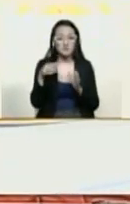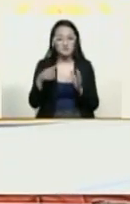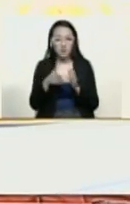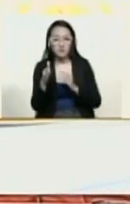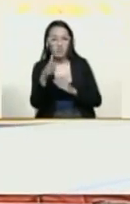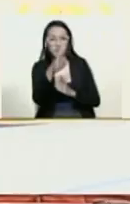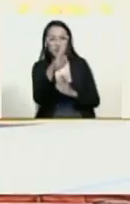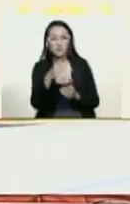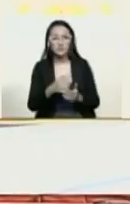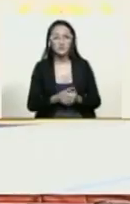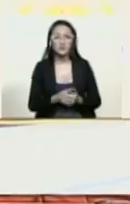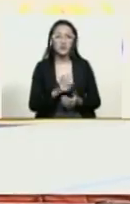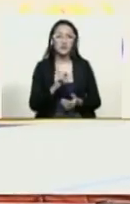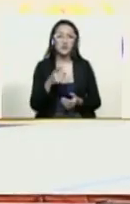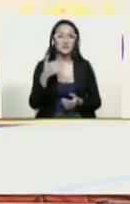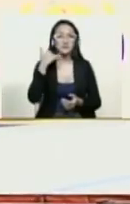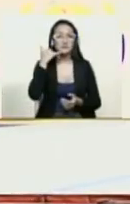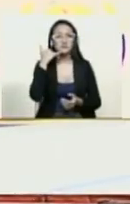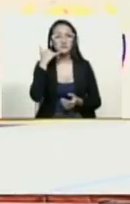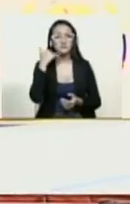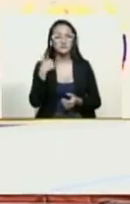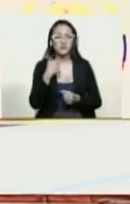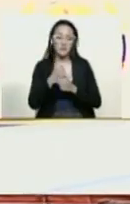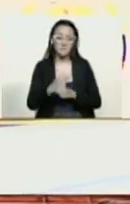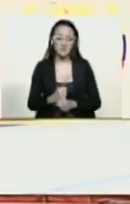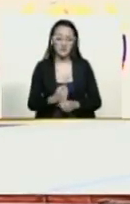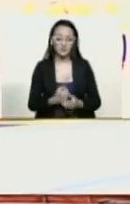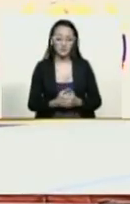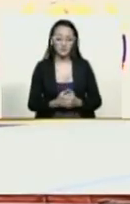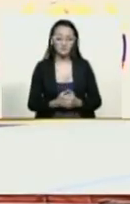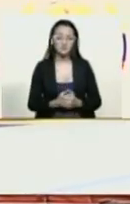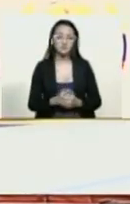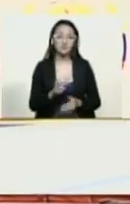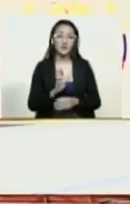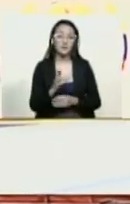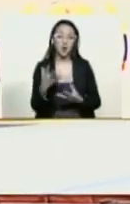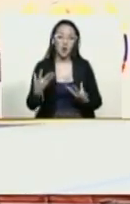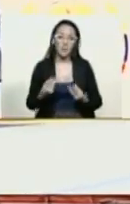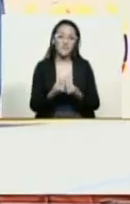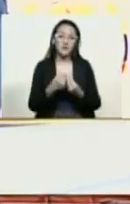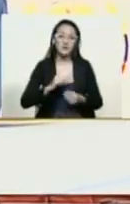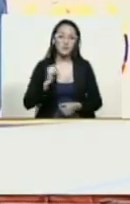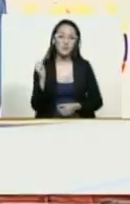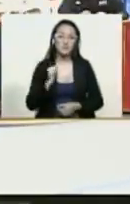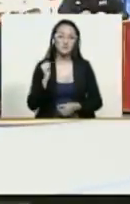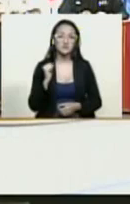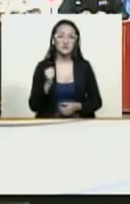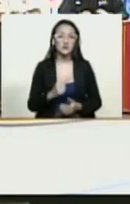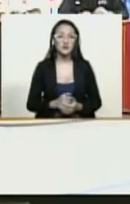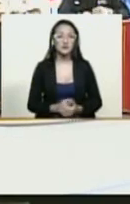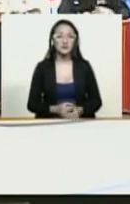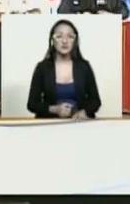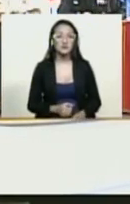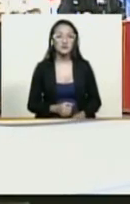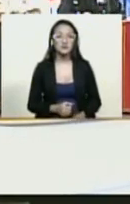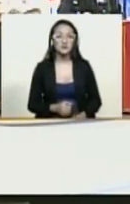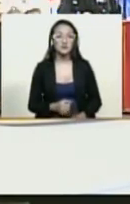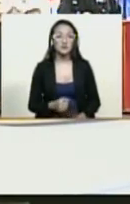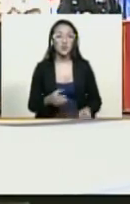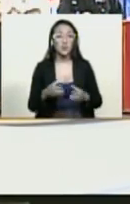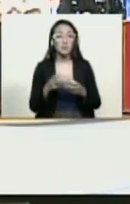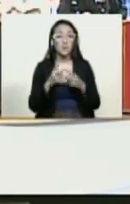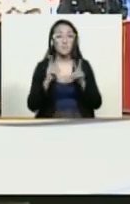allá. Efectivo, por ahí lo esperamos. E inmediatamente lo acompaña la policía. Los cuadrantes de